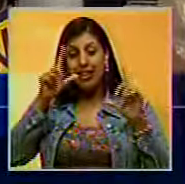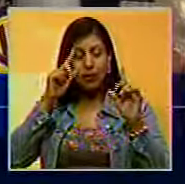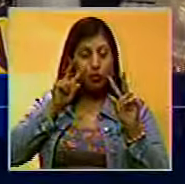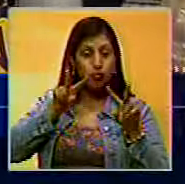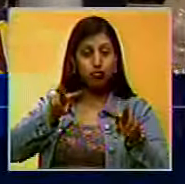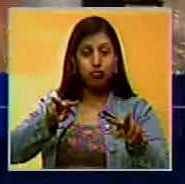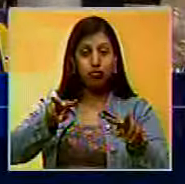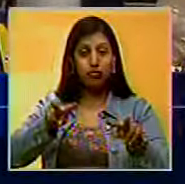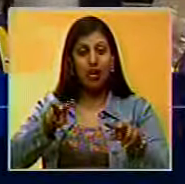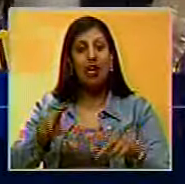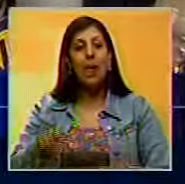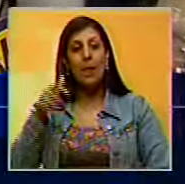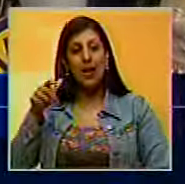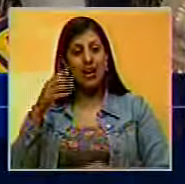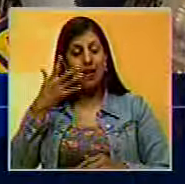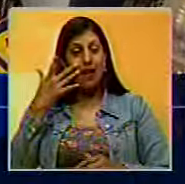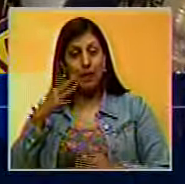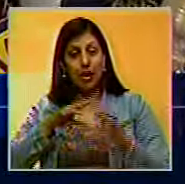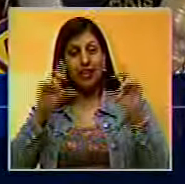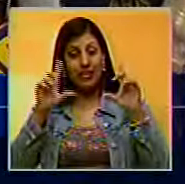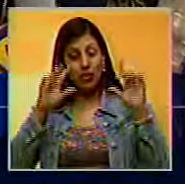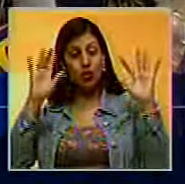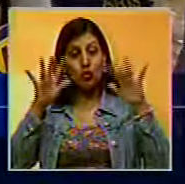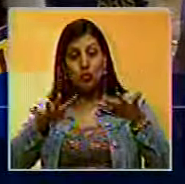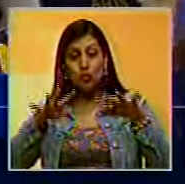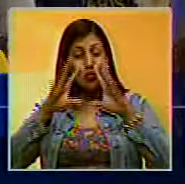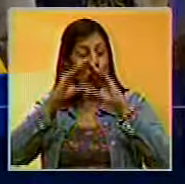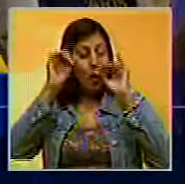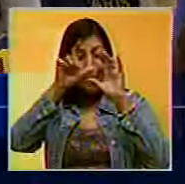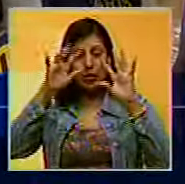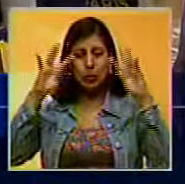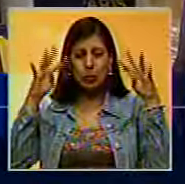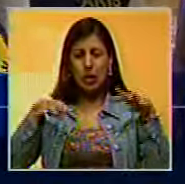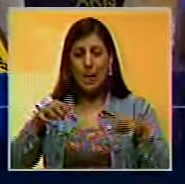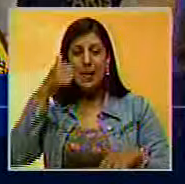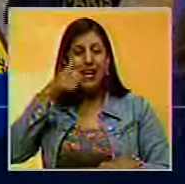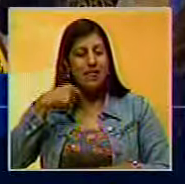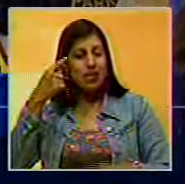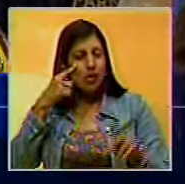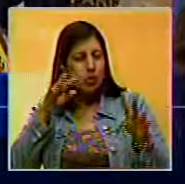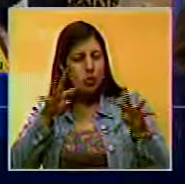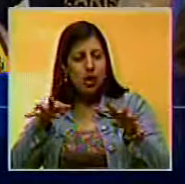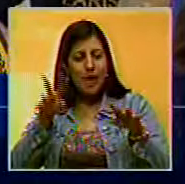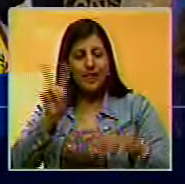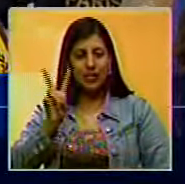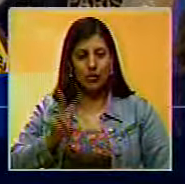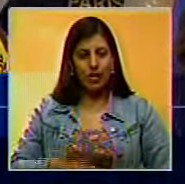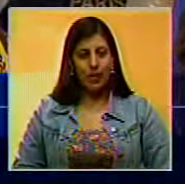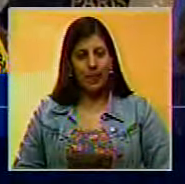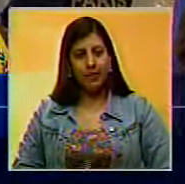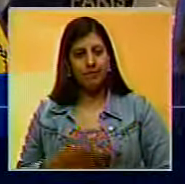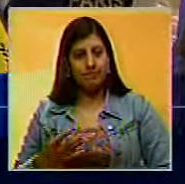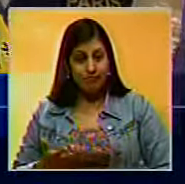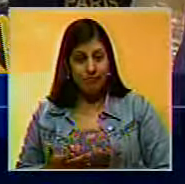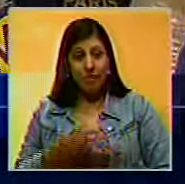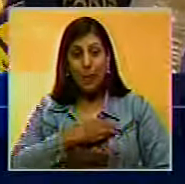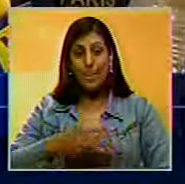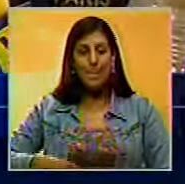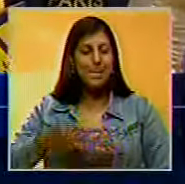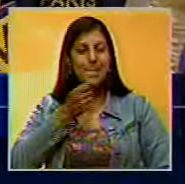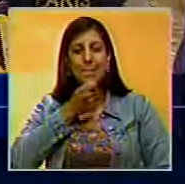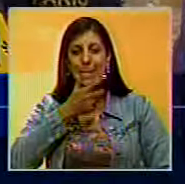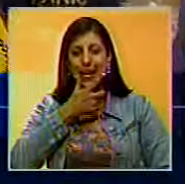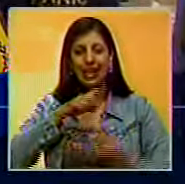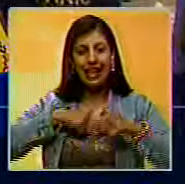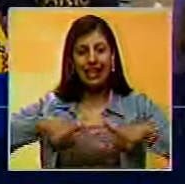televisado, valga la redundancia, que todo el mundo ve. O sea, es el programa más visto en Venezuela. Las mises bellísimas,